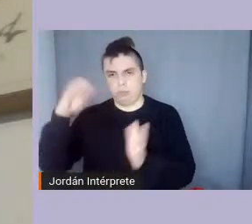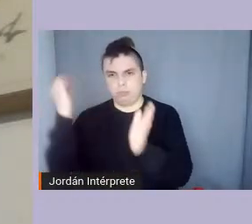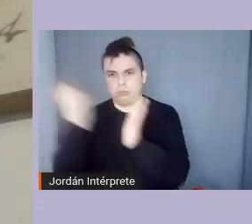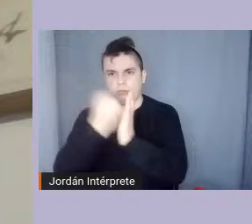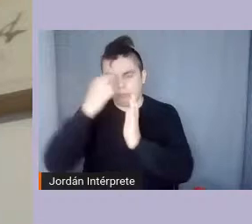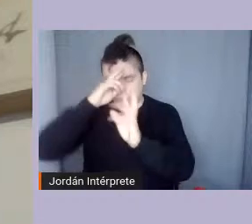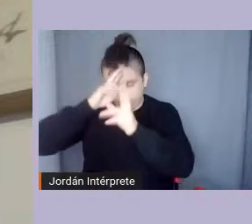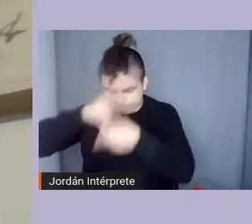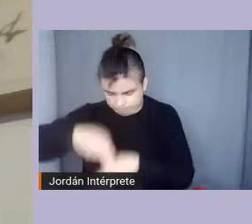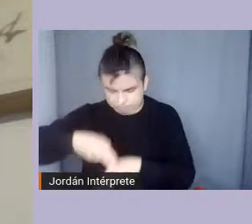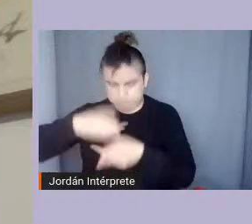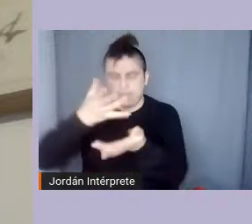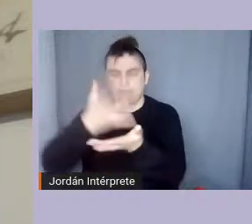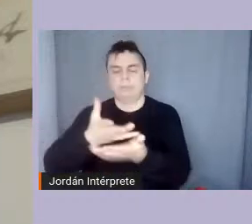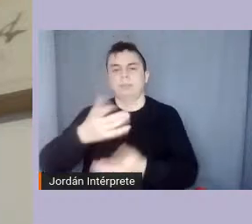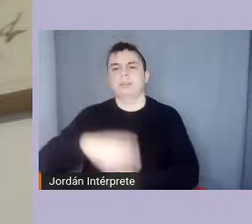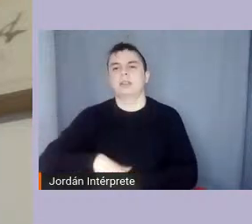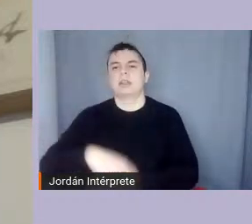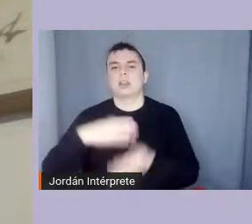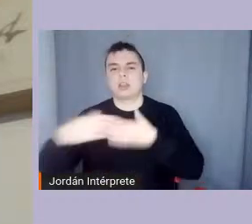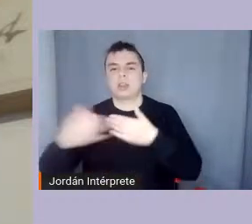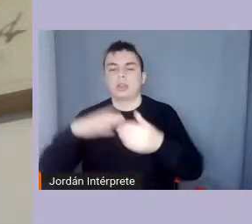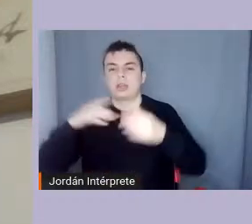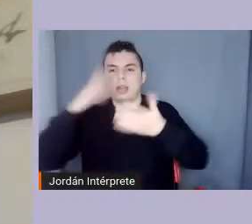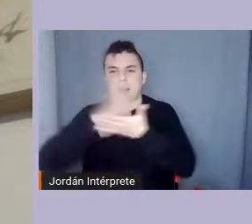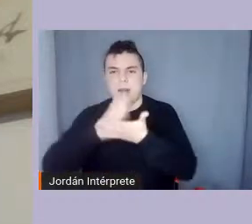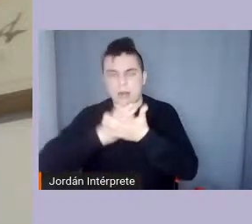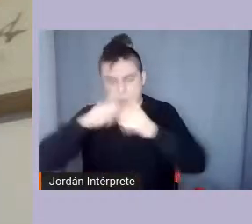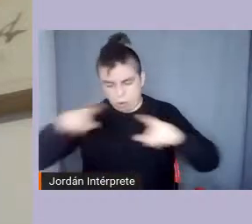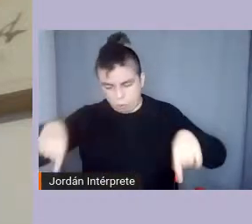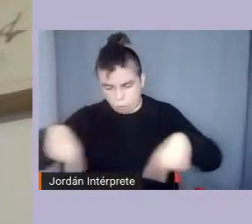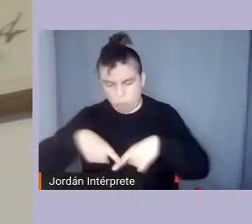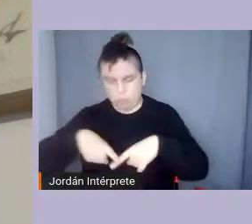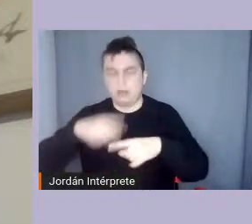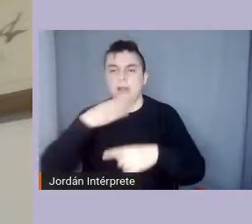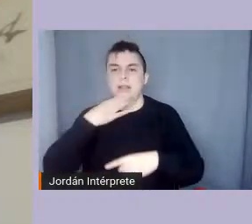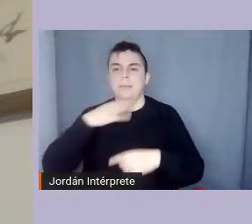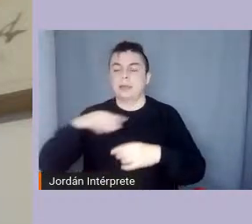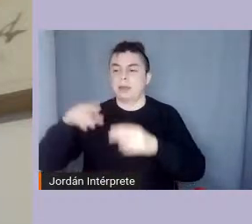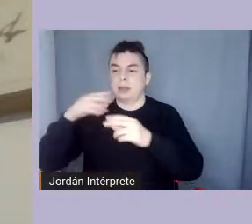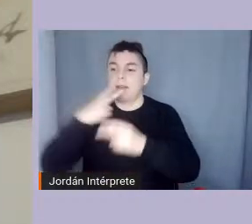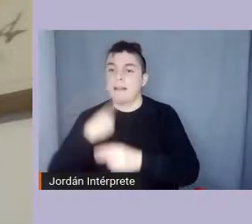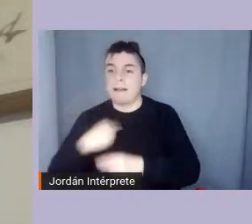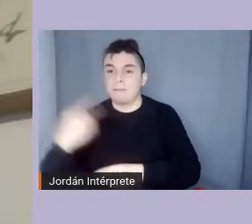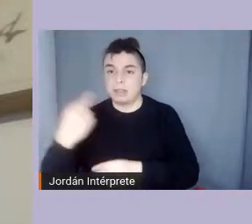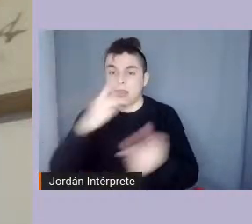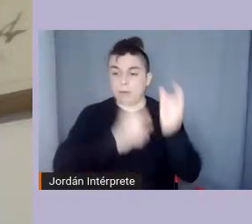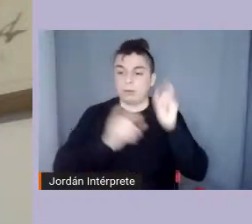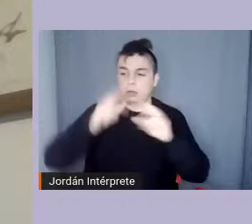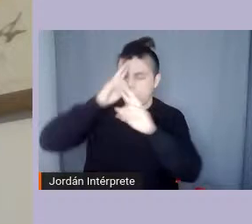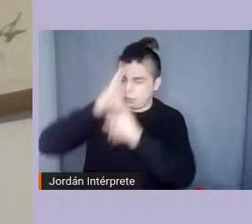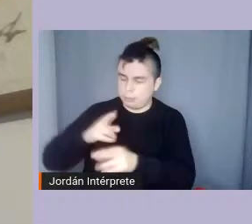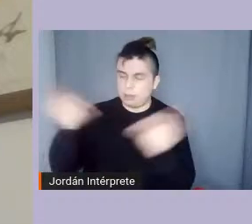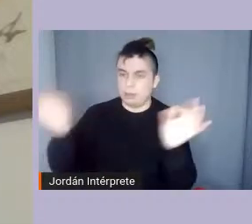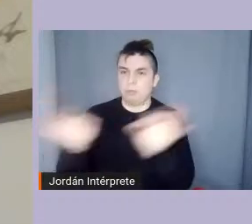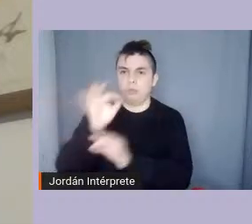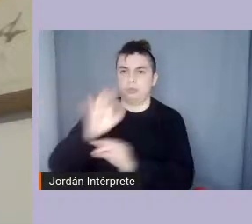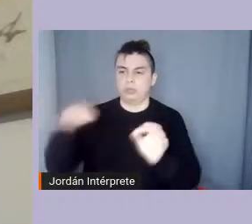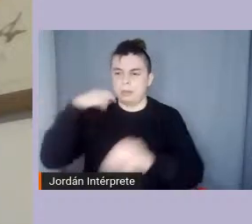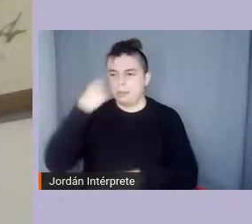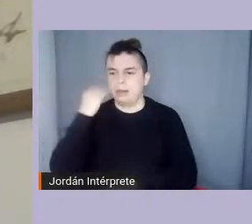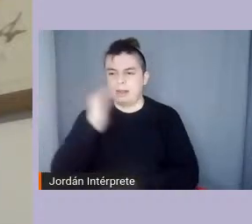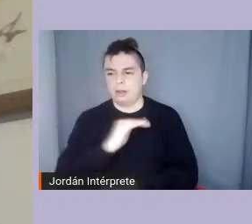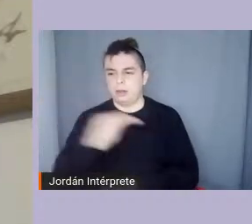que debe tener en las aulas y también en la vida para los seres, para los niños.